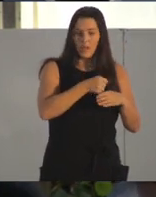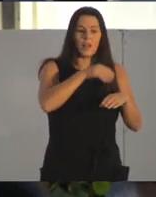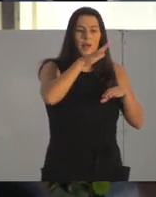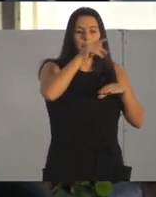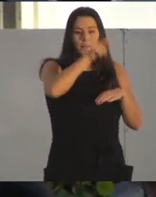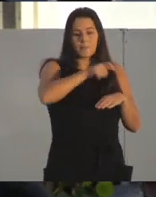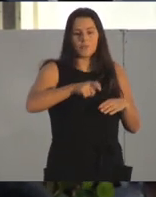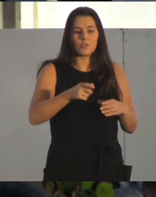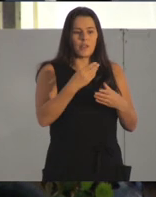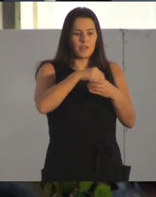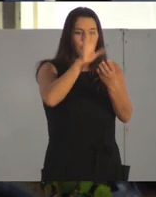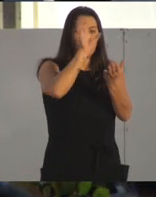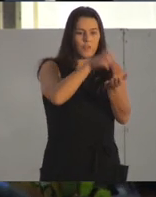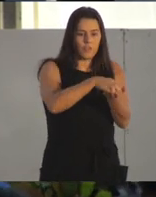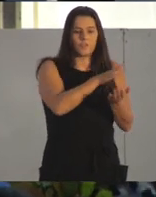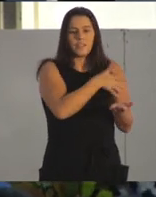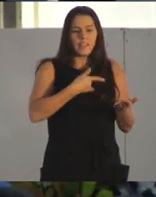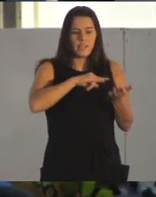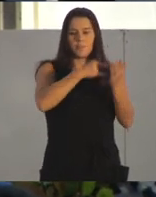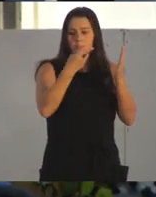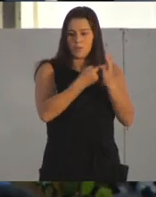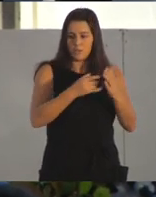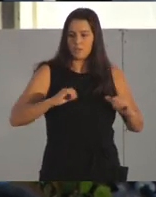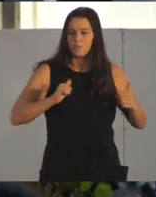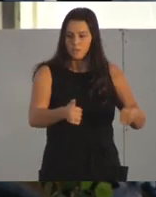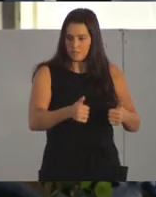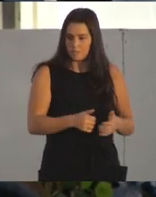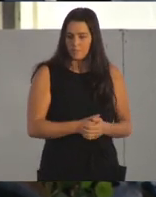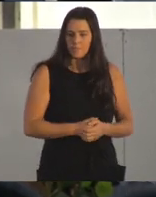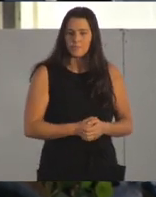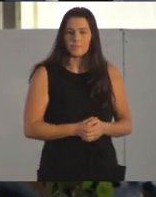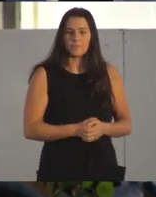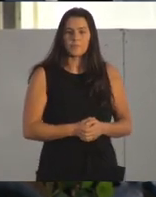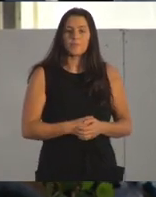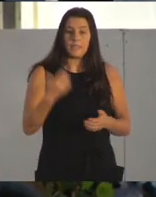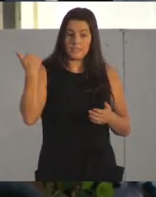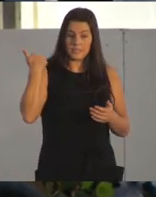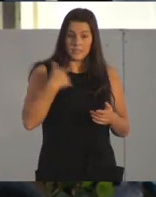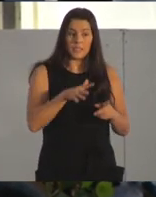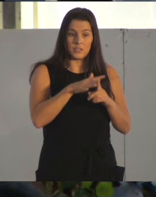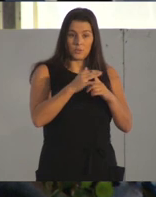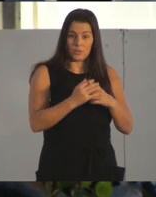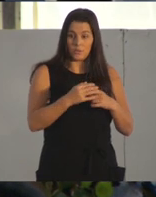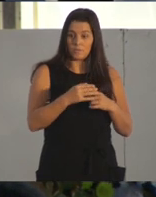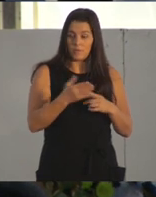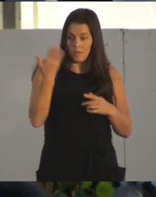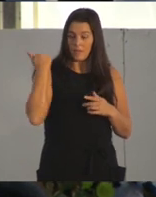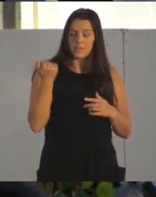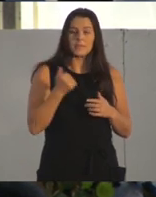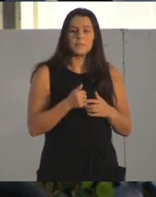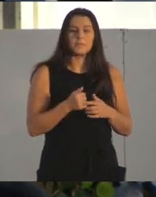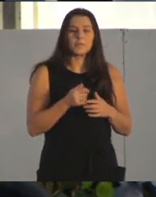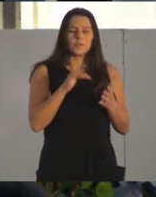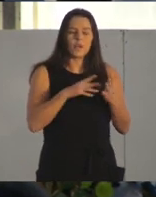centros que queréis poner en práctica este proyecto. Nos ha sucedido, cuando se ha dado esta